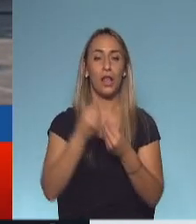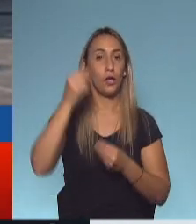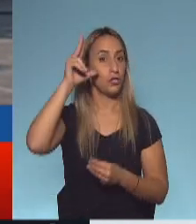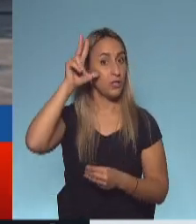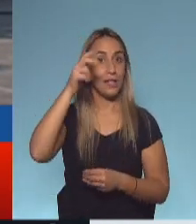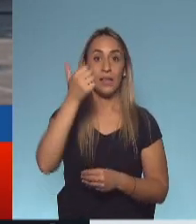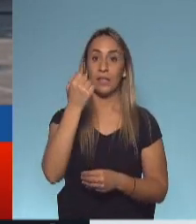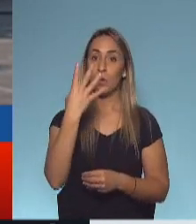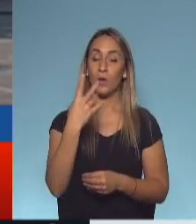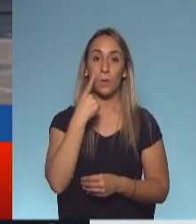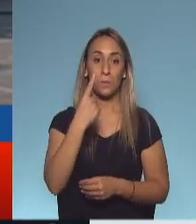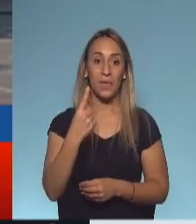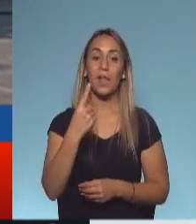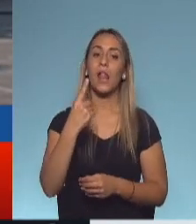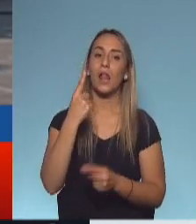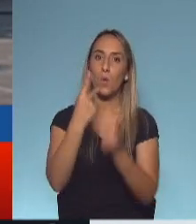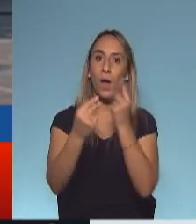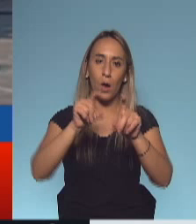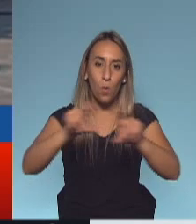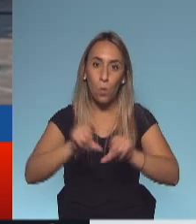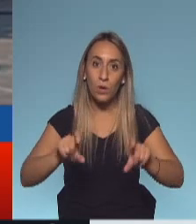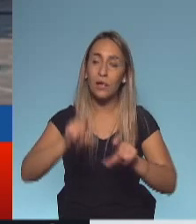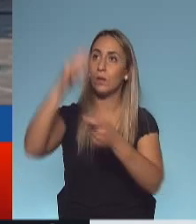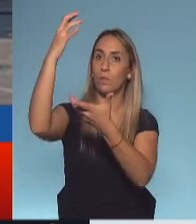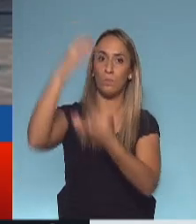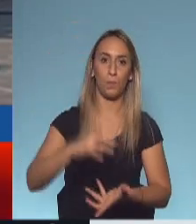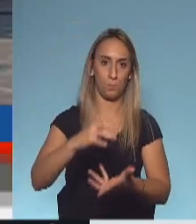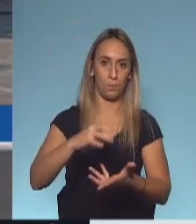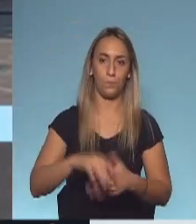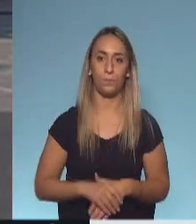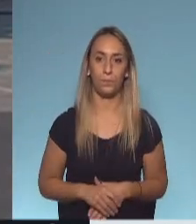864.000 dosis de AstraZeneca para Argentina.